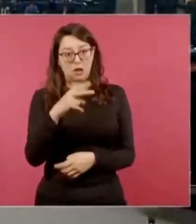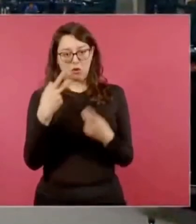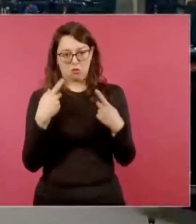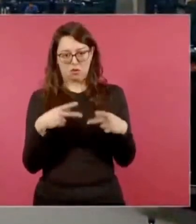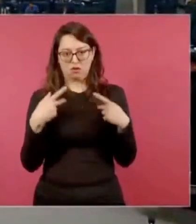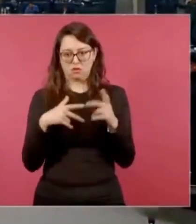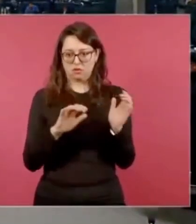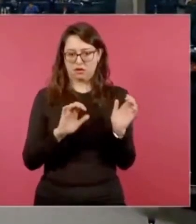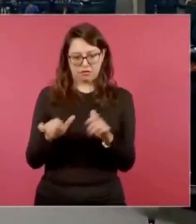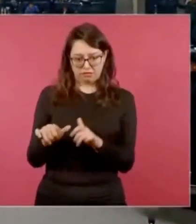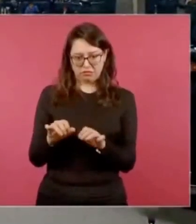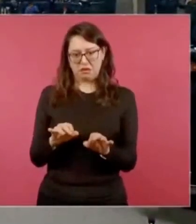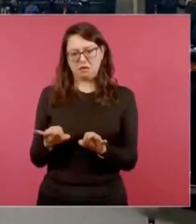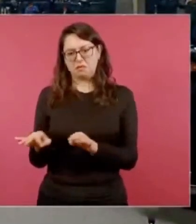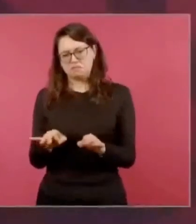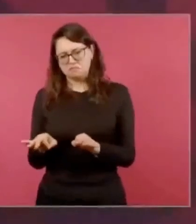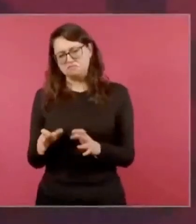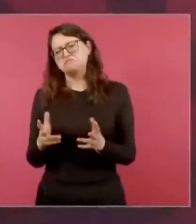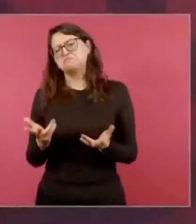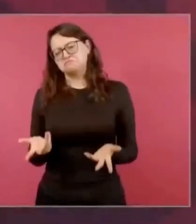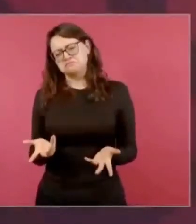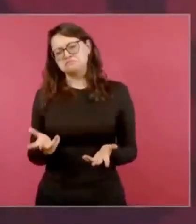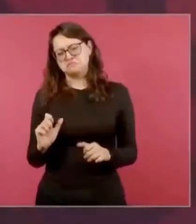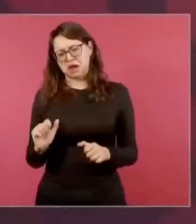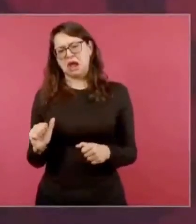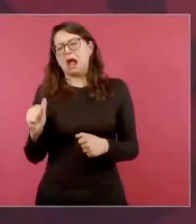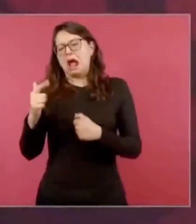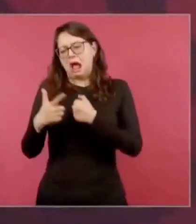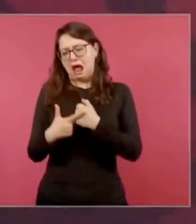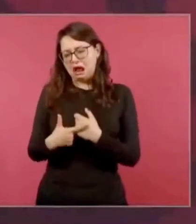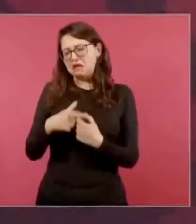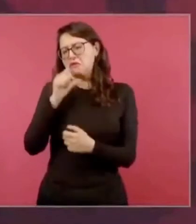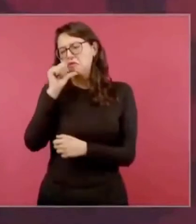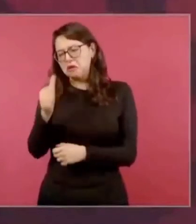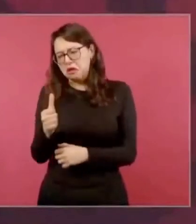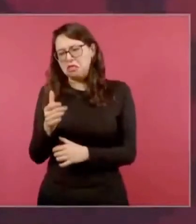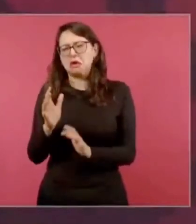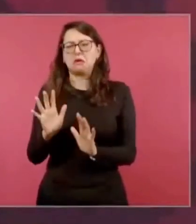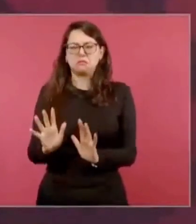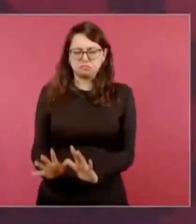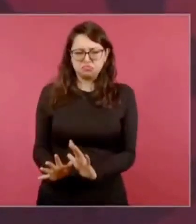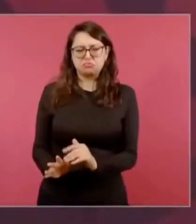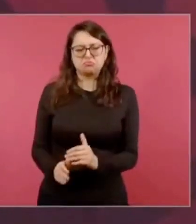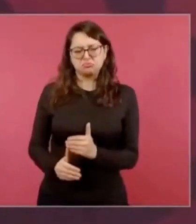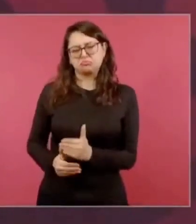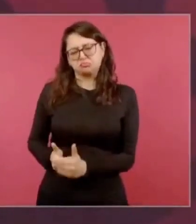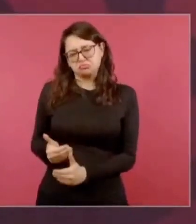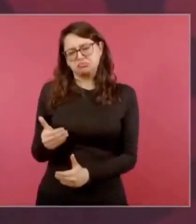sí, hay avances, pero no lo suficiente.